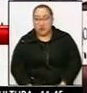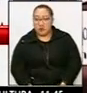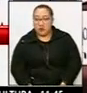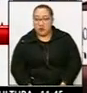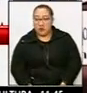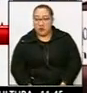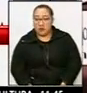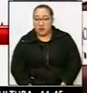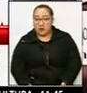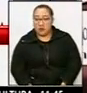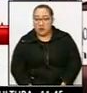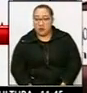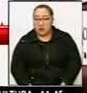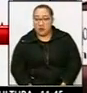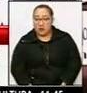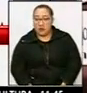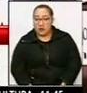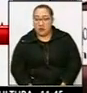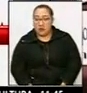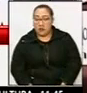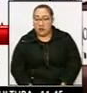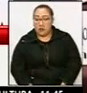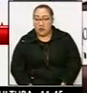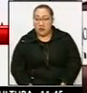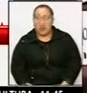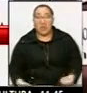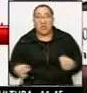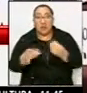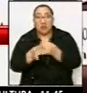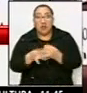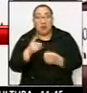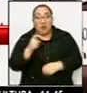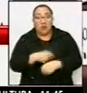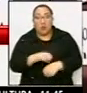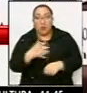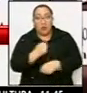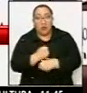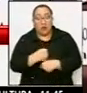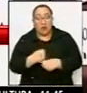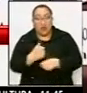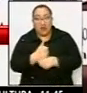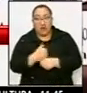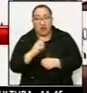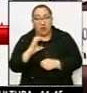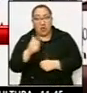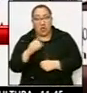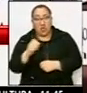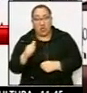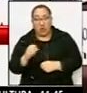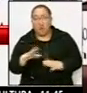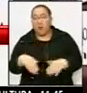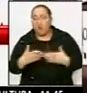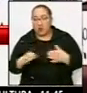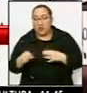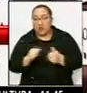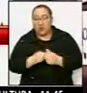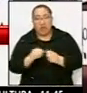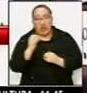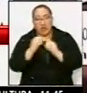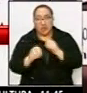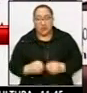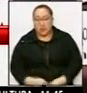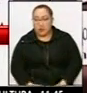las esposas de nuestros amigos cafetaleros para que en los momentos que no hay producción de café o cacao, puedan producir la